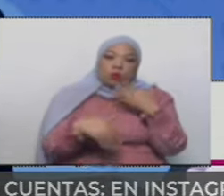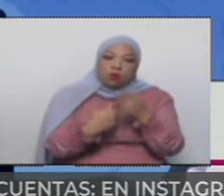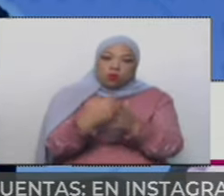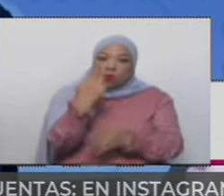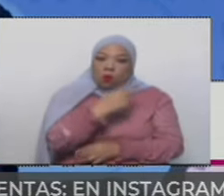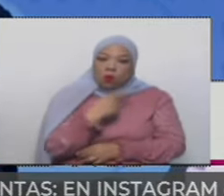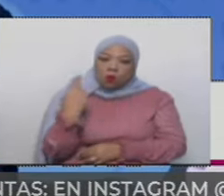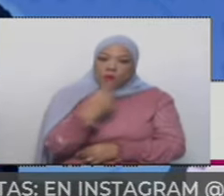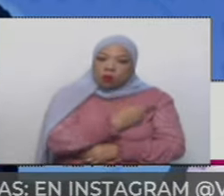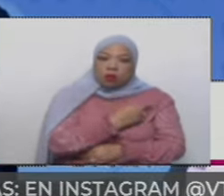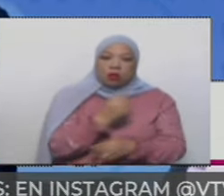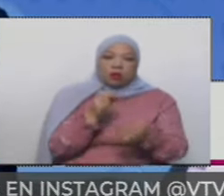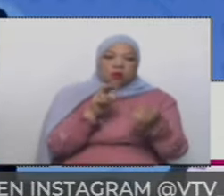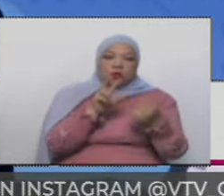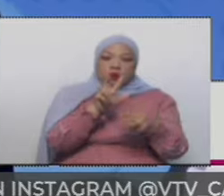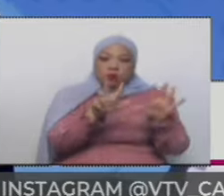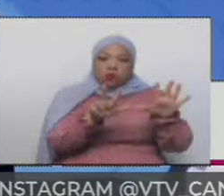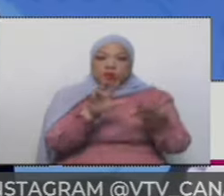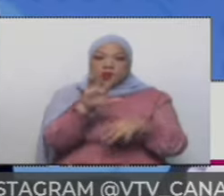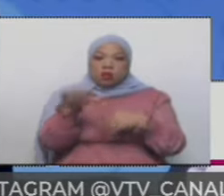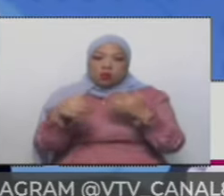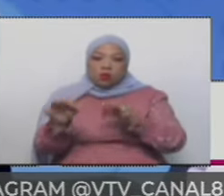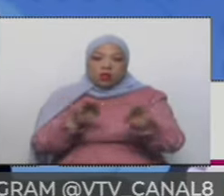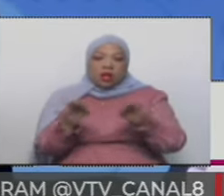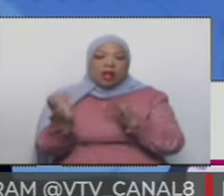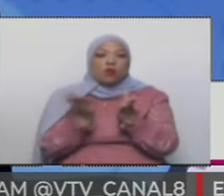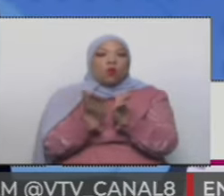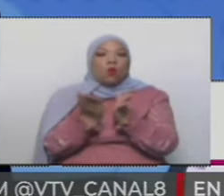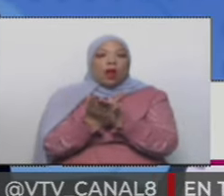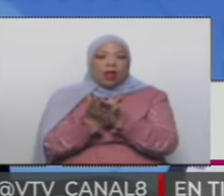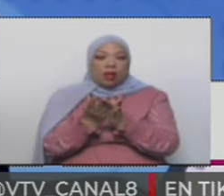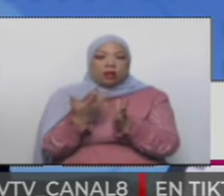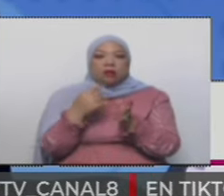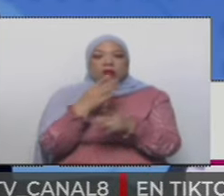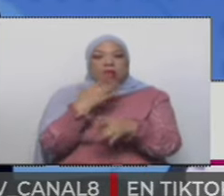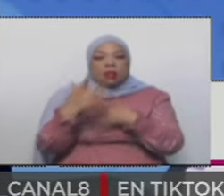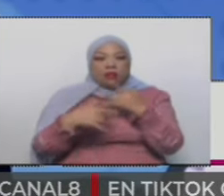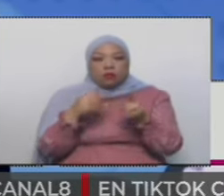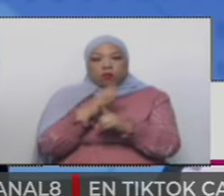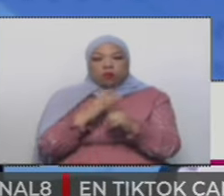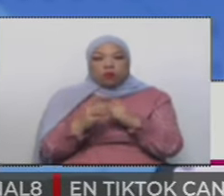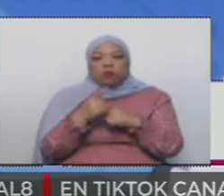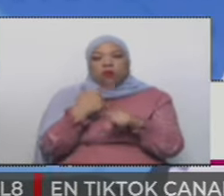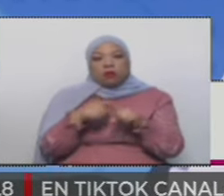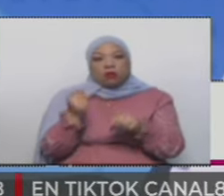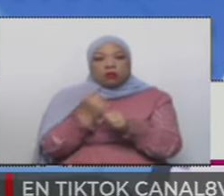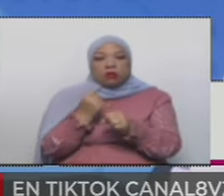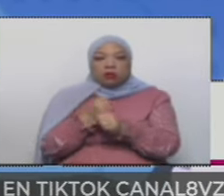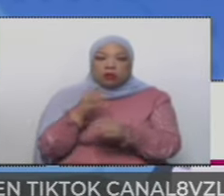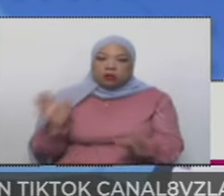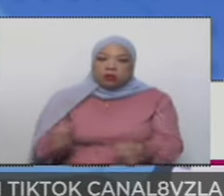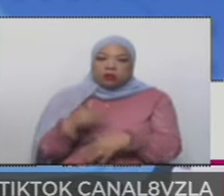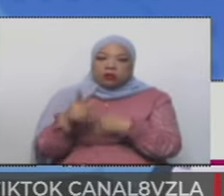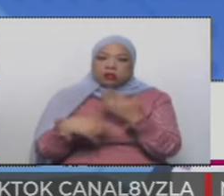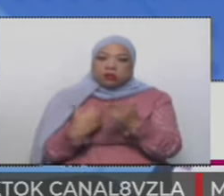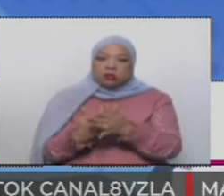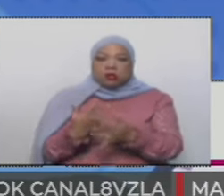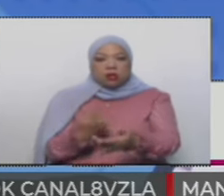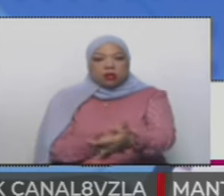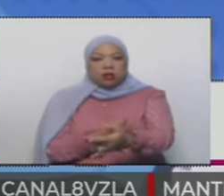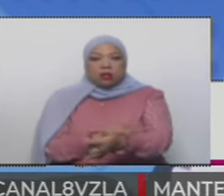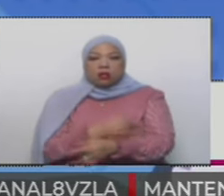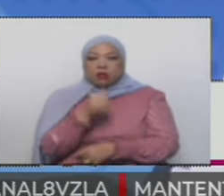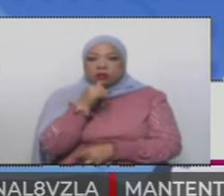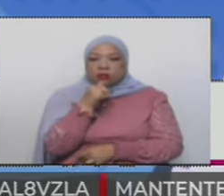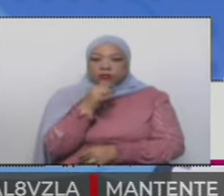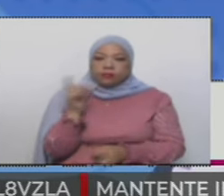los 845 teatros escolares con actividad cultural permanente, pero también con la promoción de la lectura. Nuestro hermano Raúl Casal ha